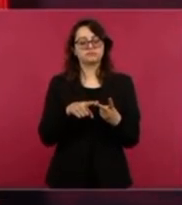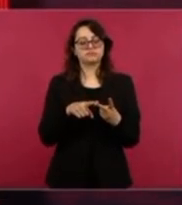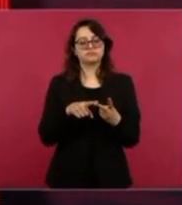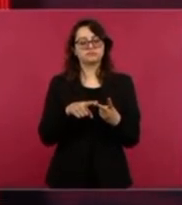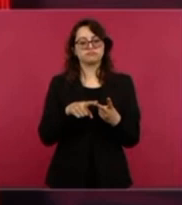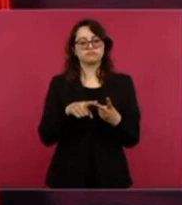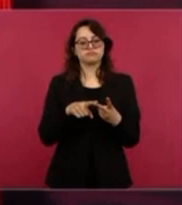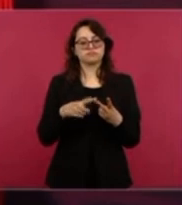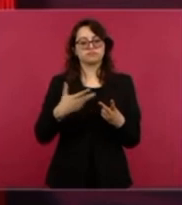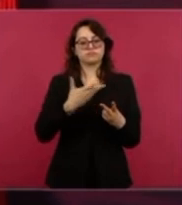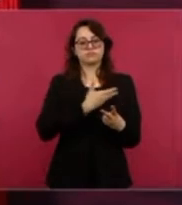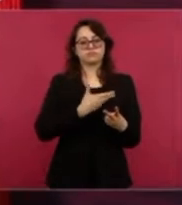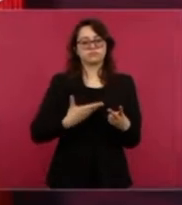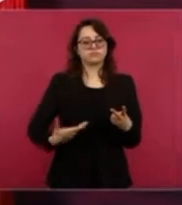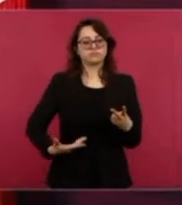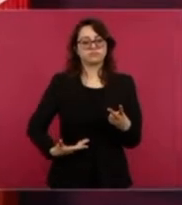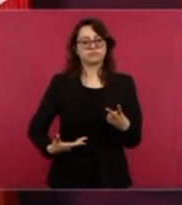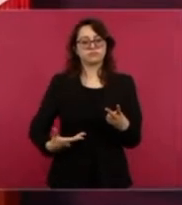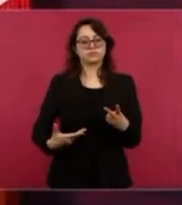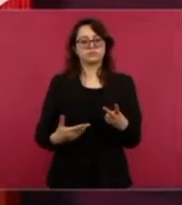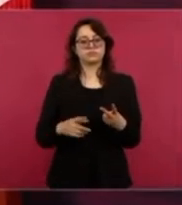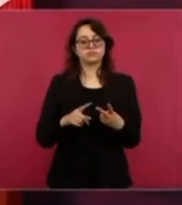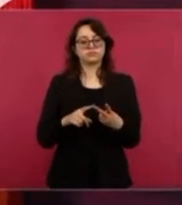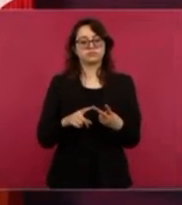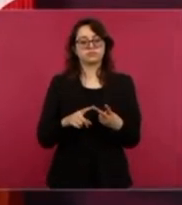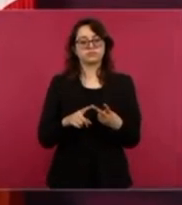el presidente